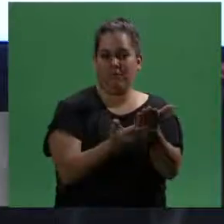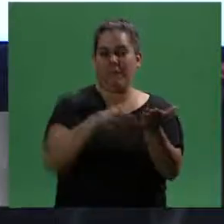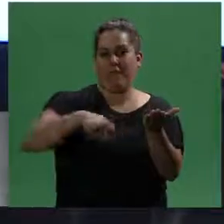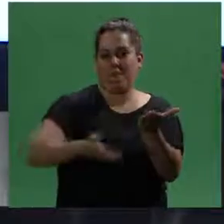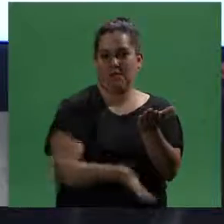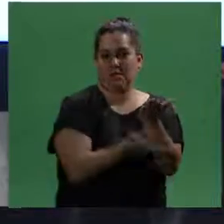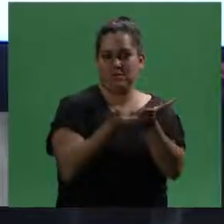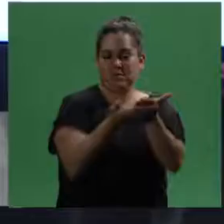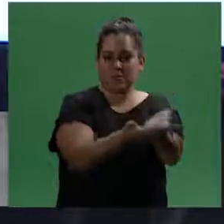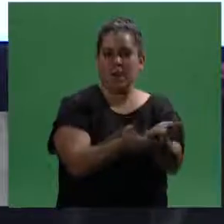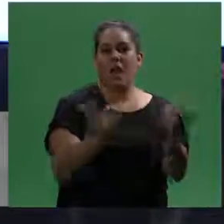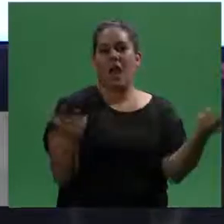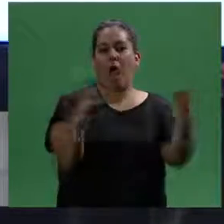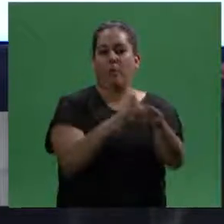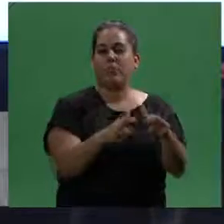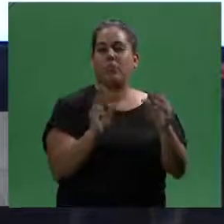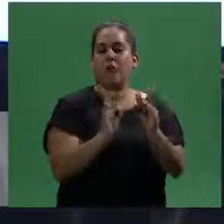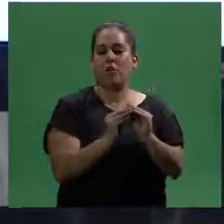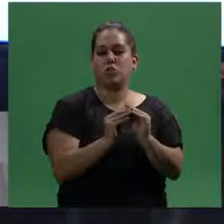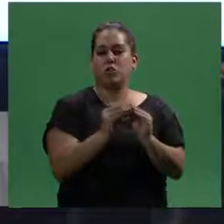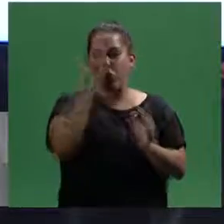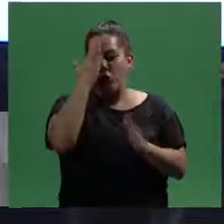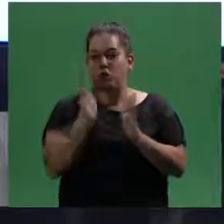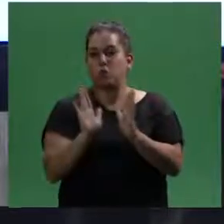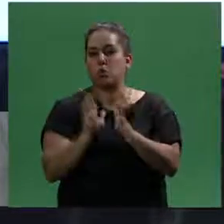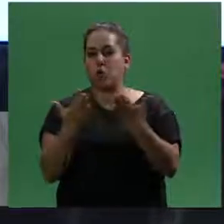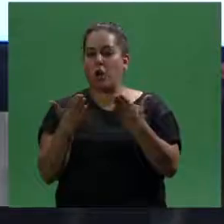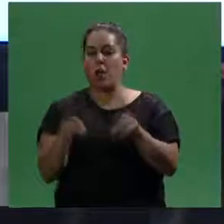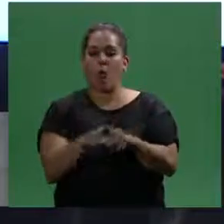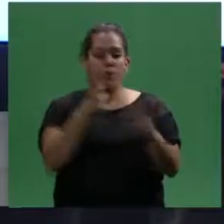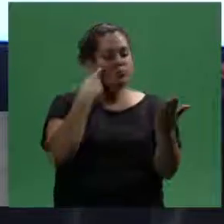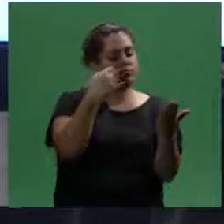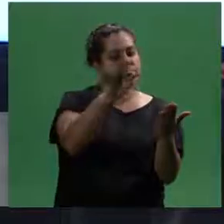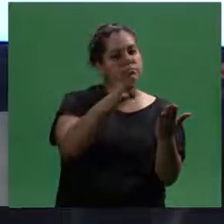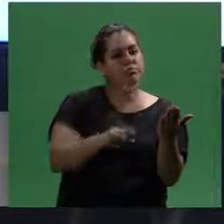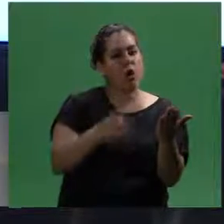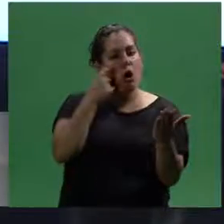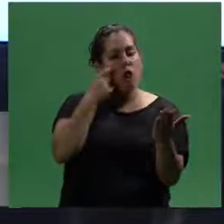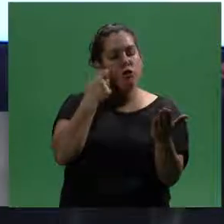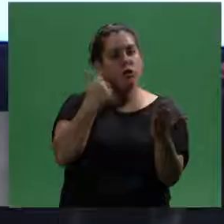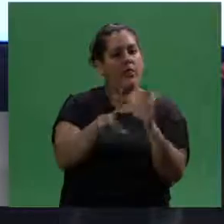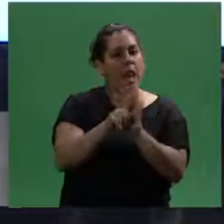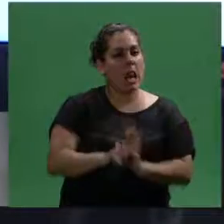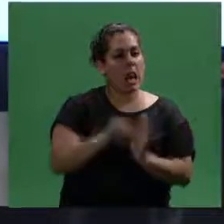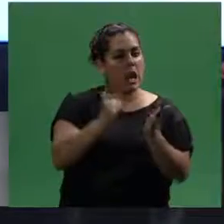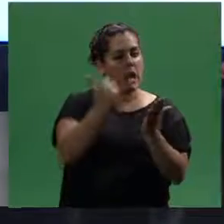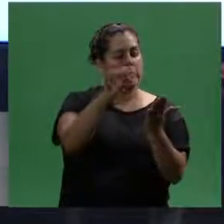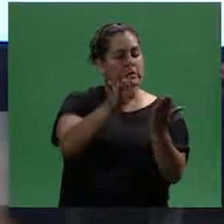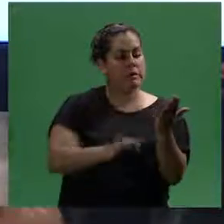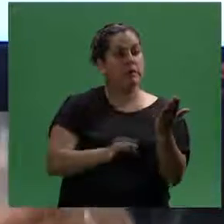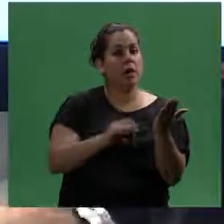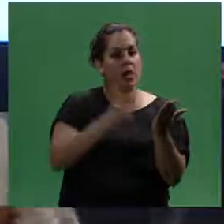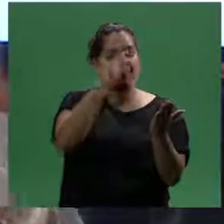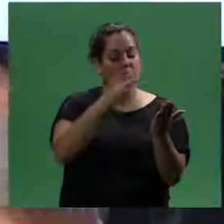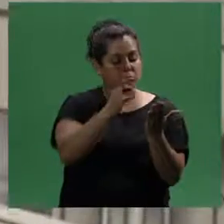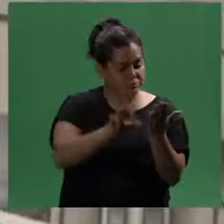se llega a la comisión, en general es la Comisión de Asuntos Constitucionales, la que hace como un control de legalidad al hacer